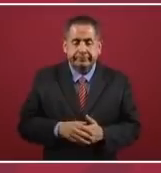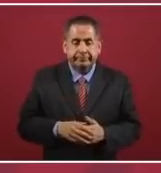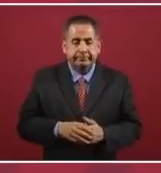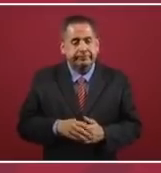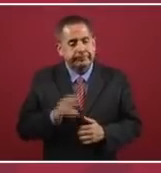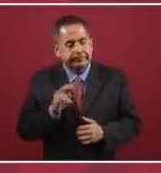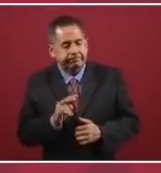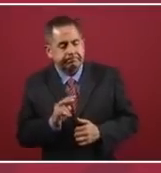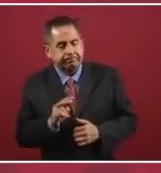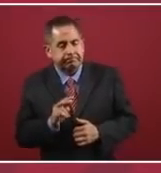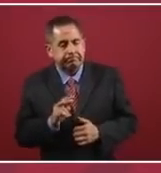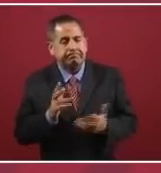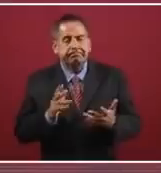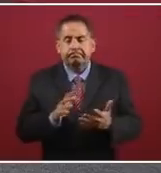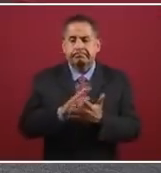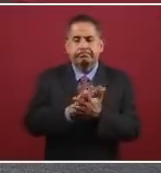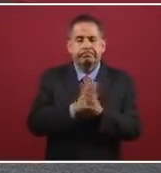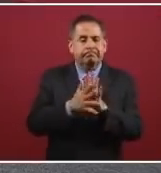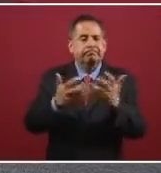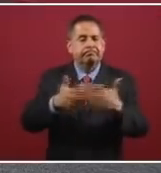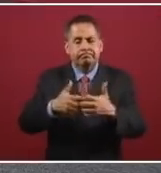viendo lo de la refinería con lo de